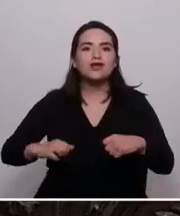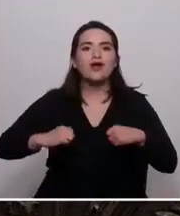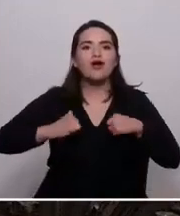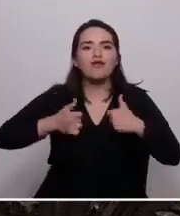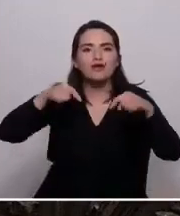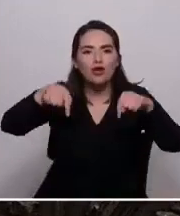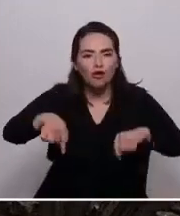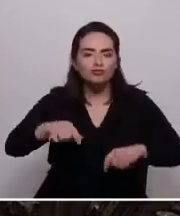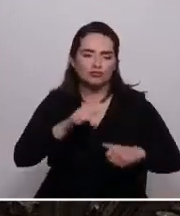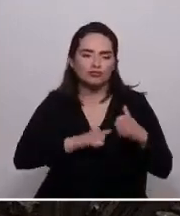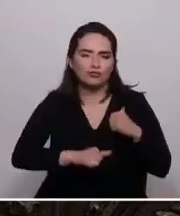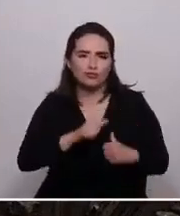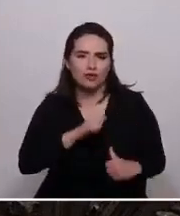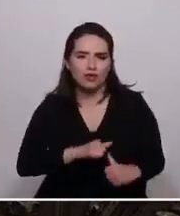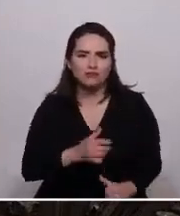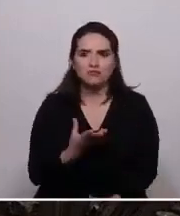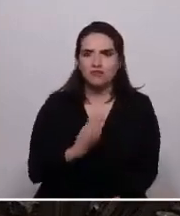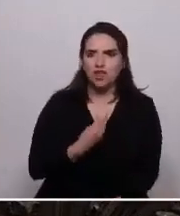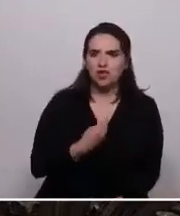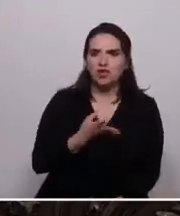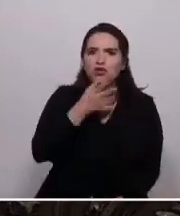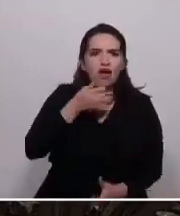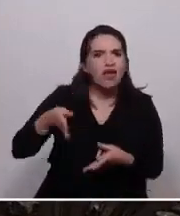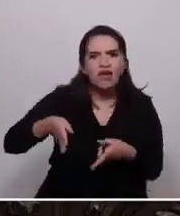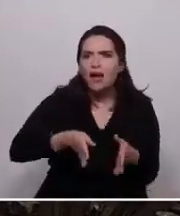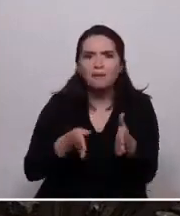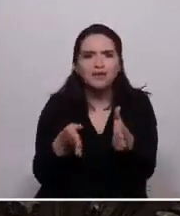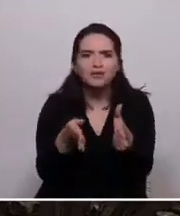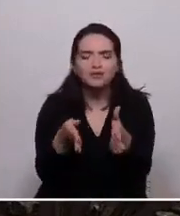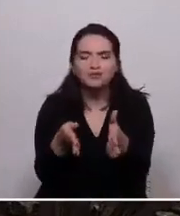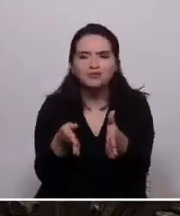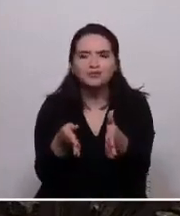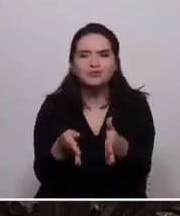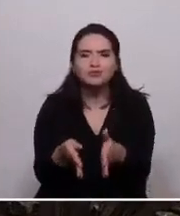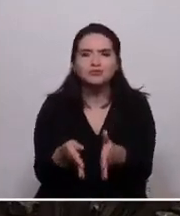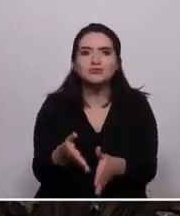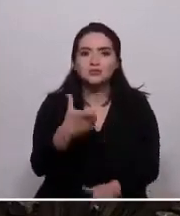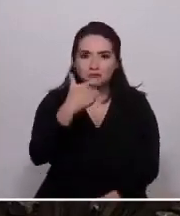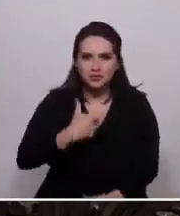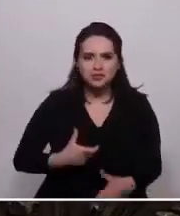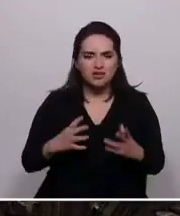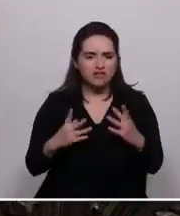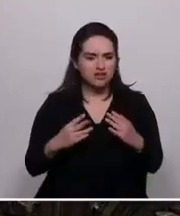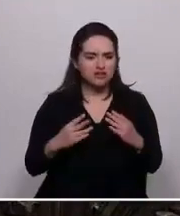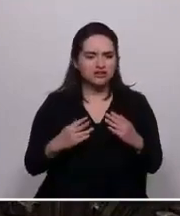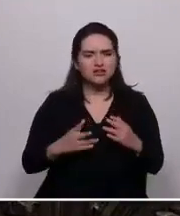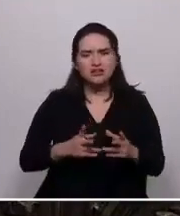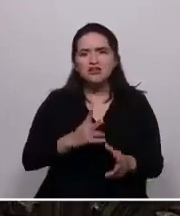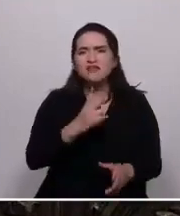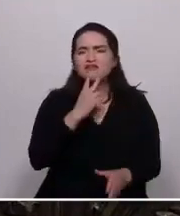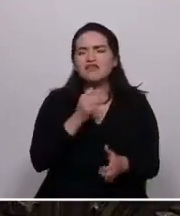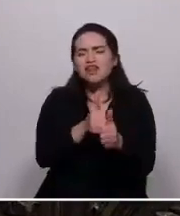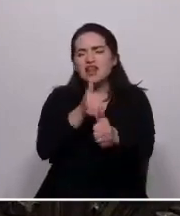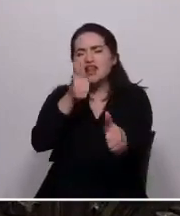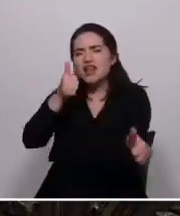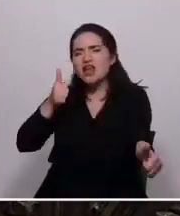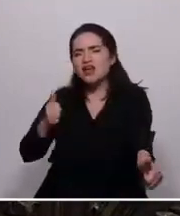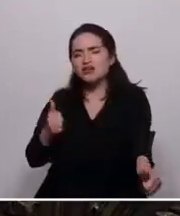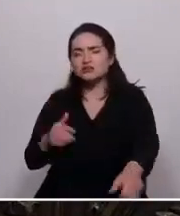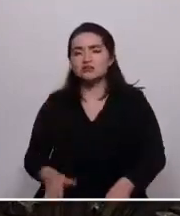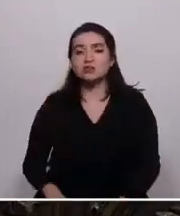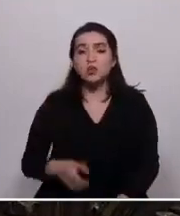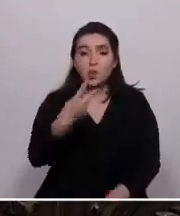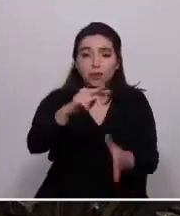al que dirán al pensar que no hay camino posible para ser feliz cuando vives aislado. Dijimos que tu problema es mi problema